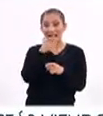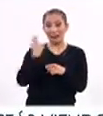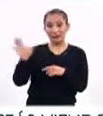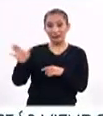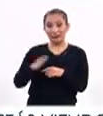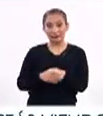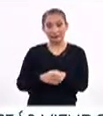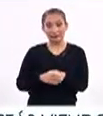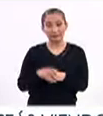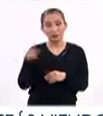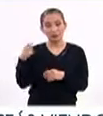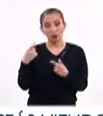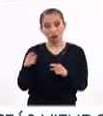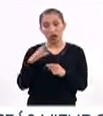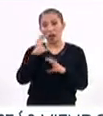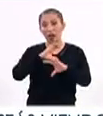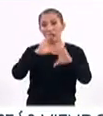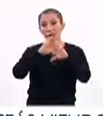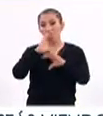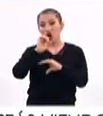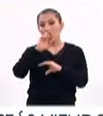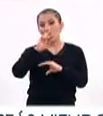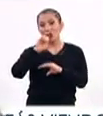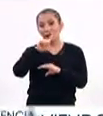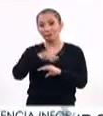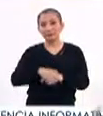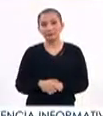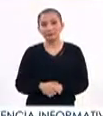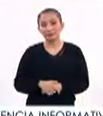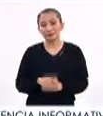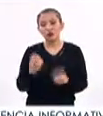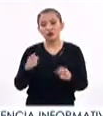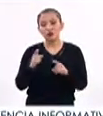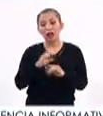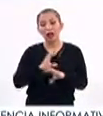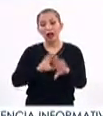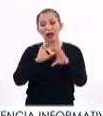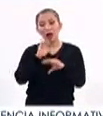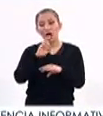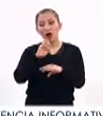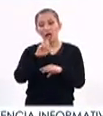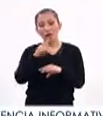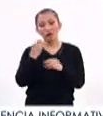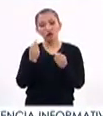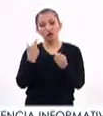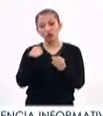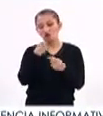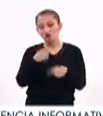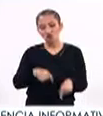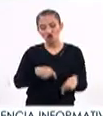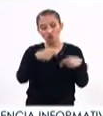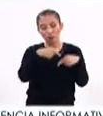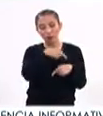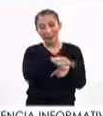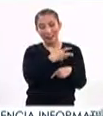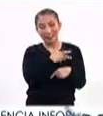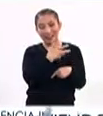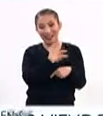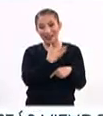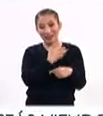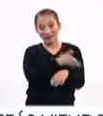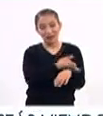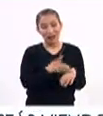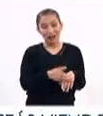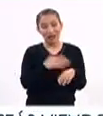Inglaterra, que es la música coral, ¿no? Y la música coral tiene que ver mucho con su infancia porque tiene una beta de